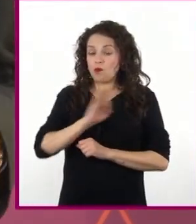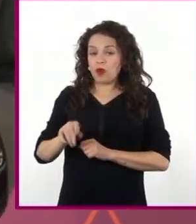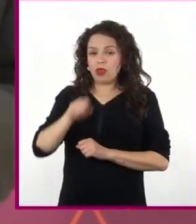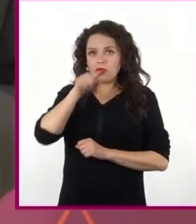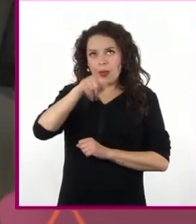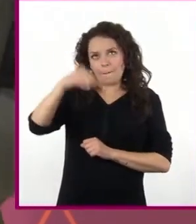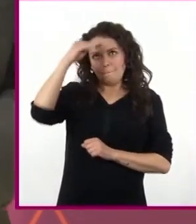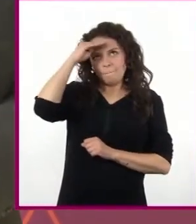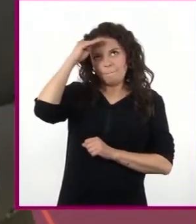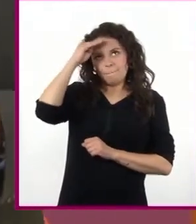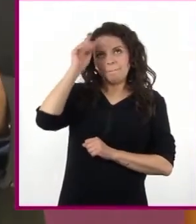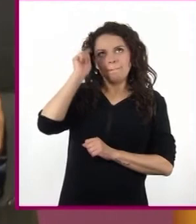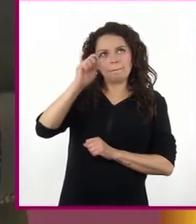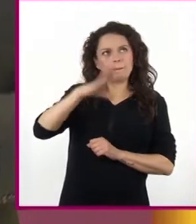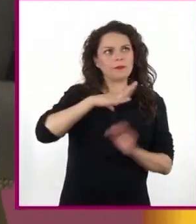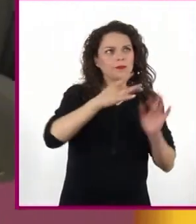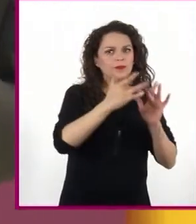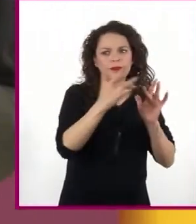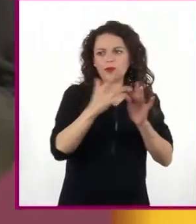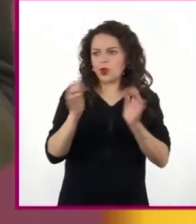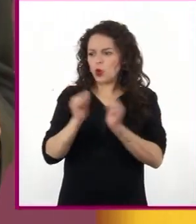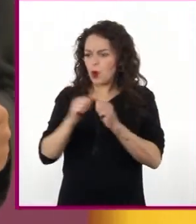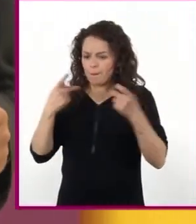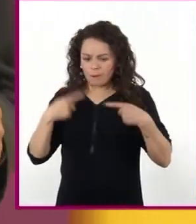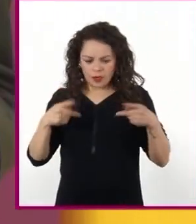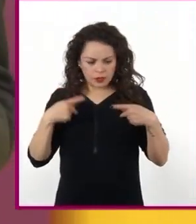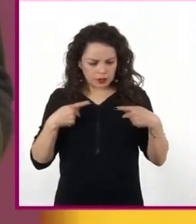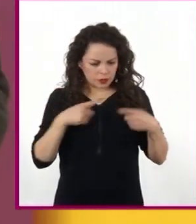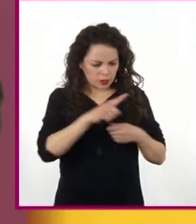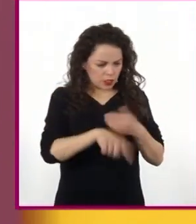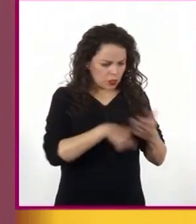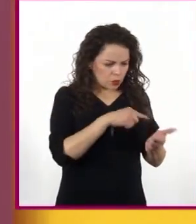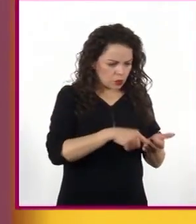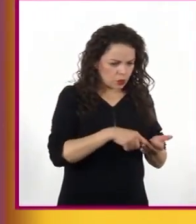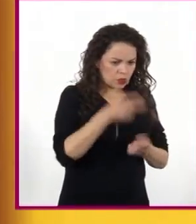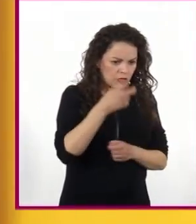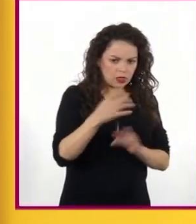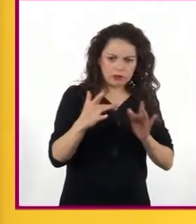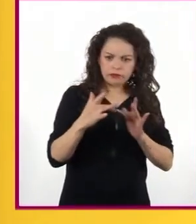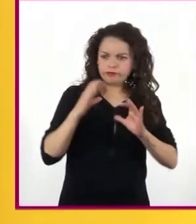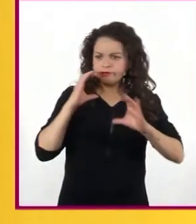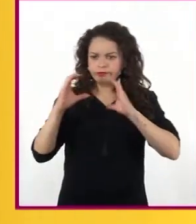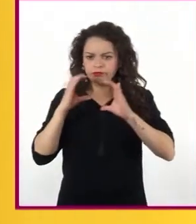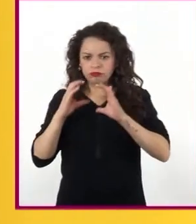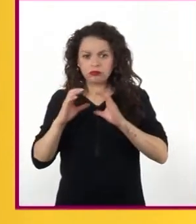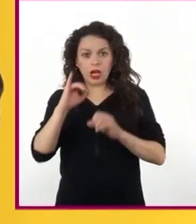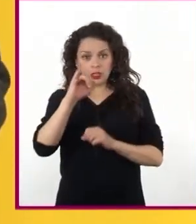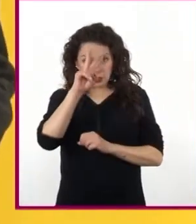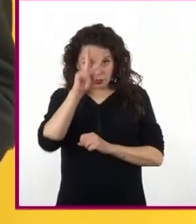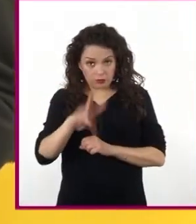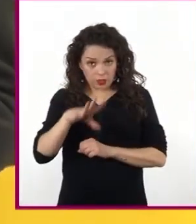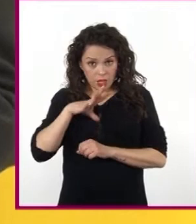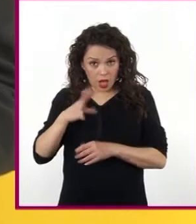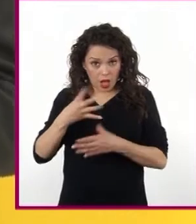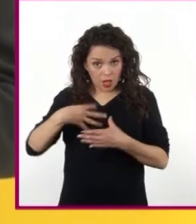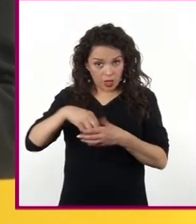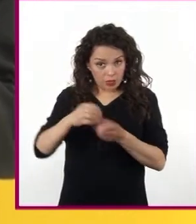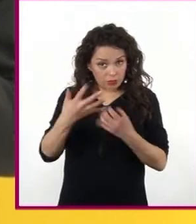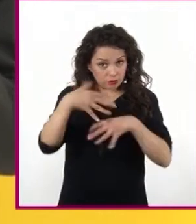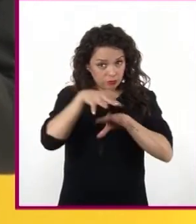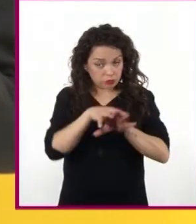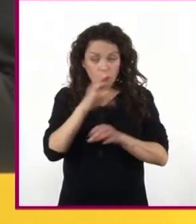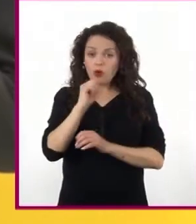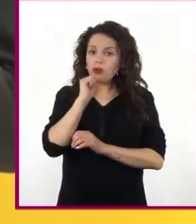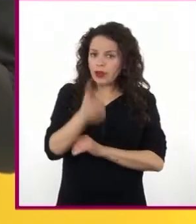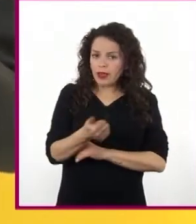las interacciones que tienen con las personas en sus espacios de convivencia son incluyentes o no. Por ejemplo, si en un